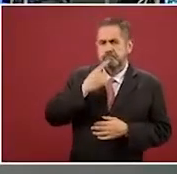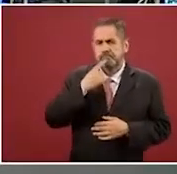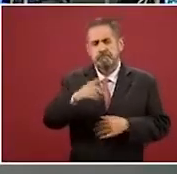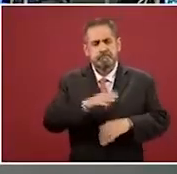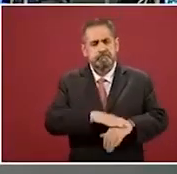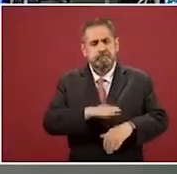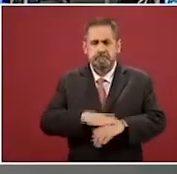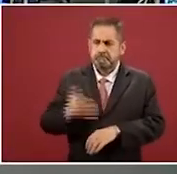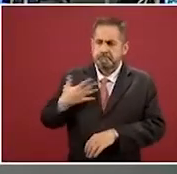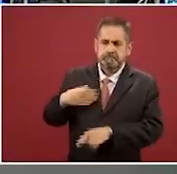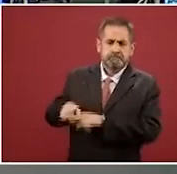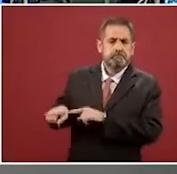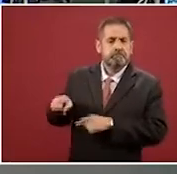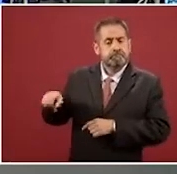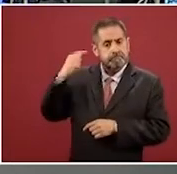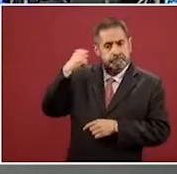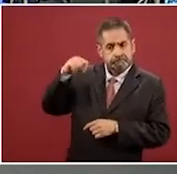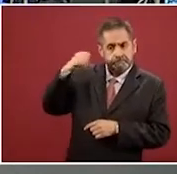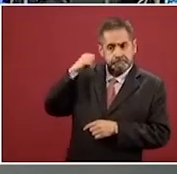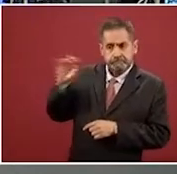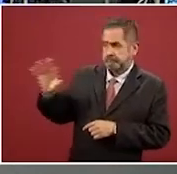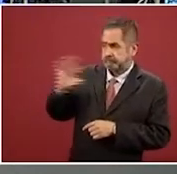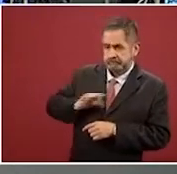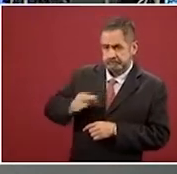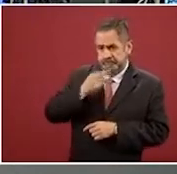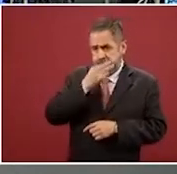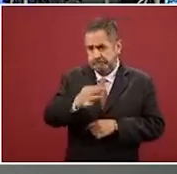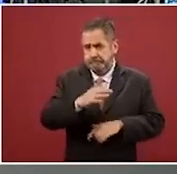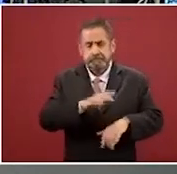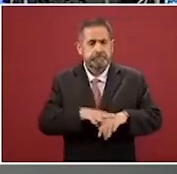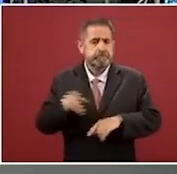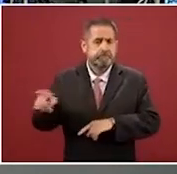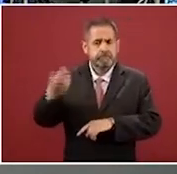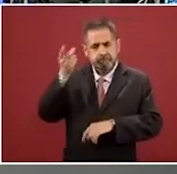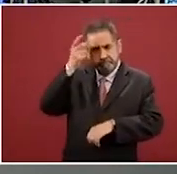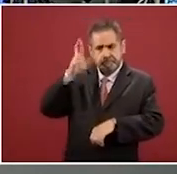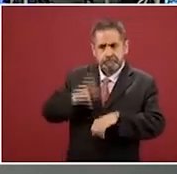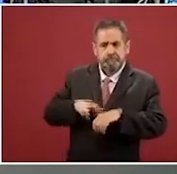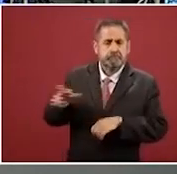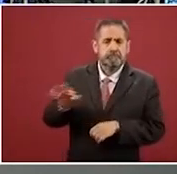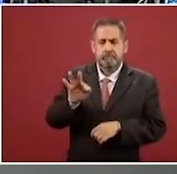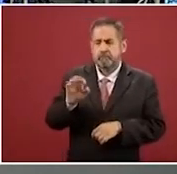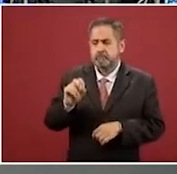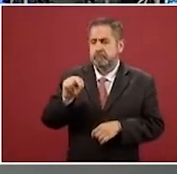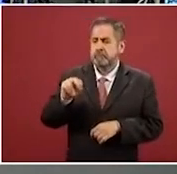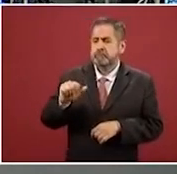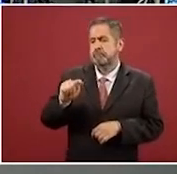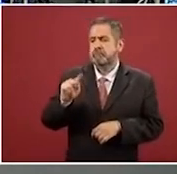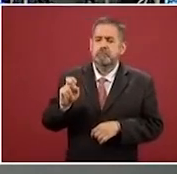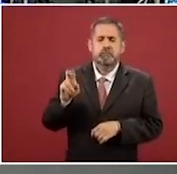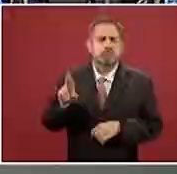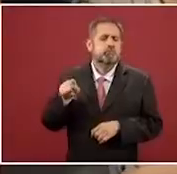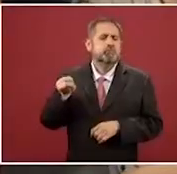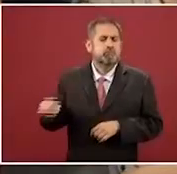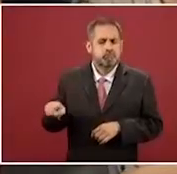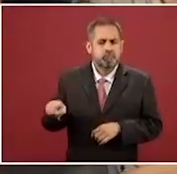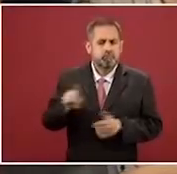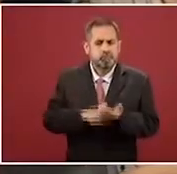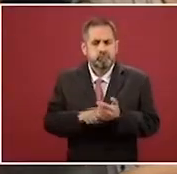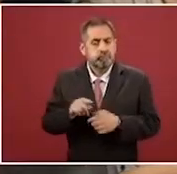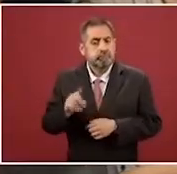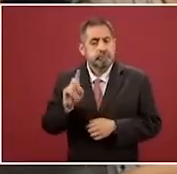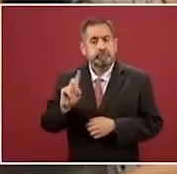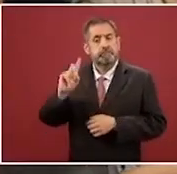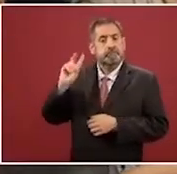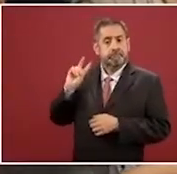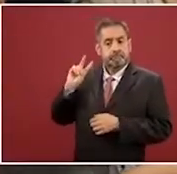medio hermano Tabasco. Es una denuncia en contra del director jurídico de Fonatur, Guillermo Brown Bocanegra, quien el día